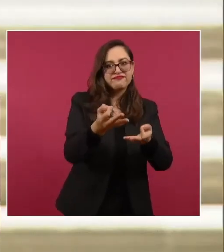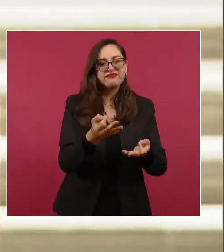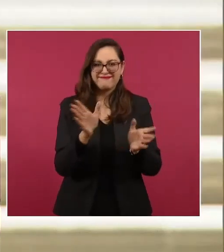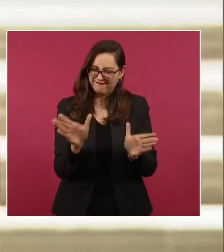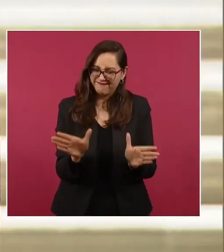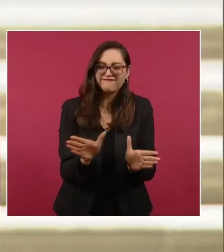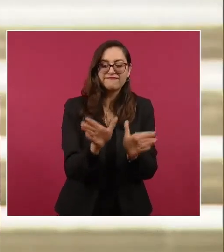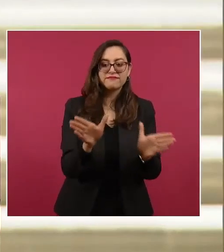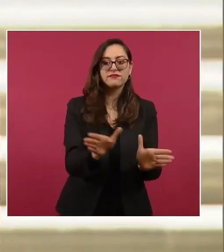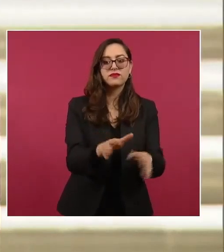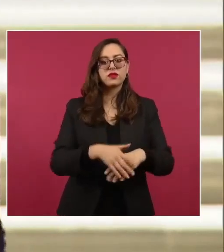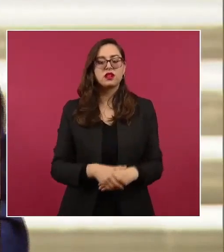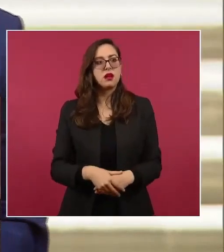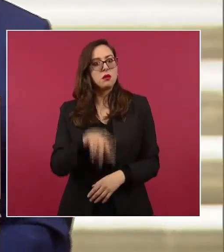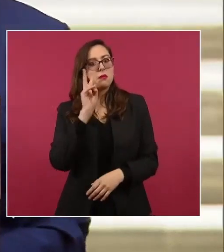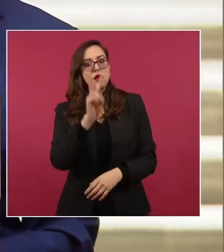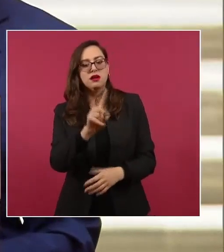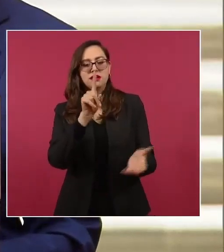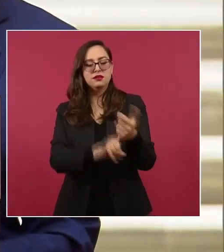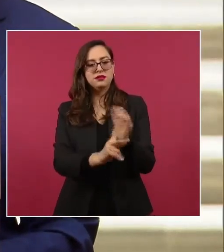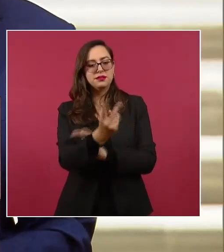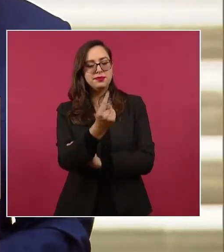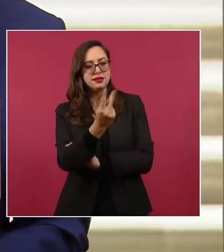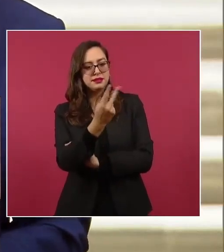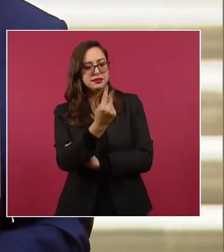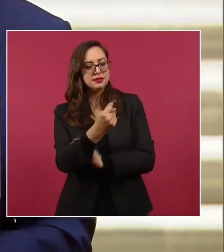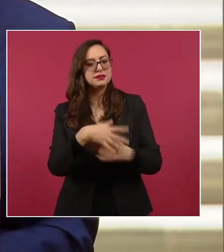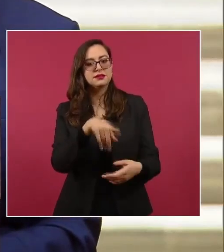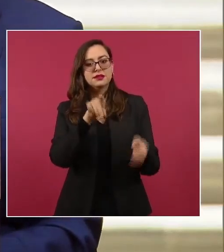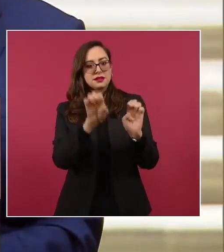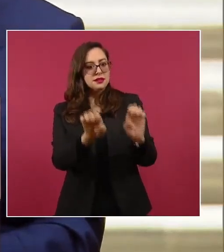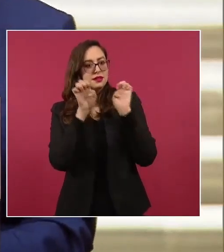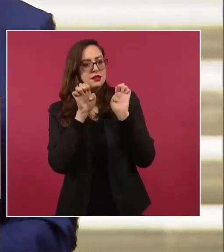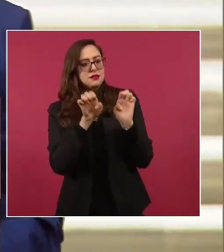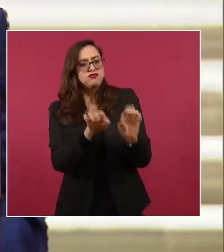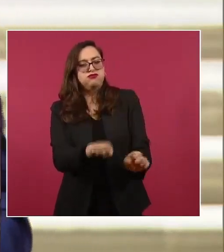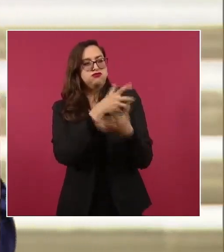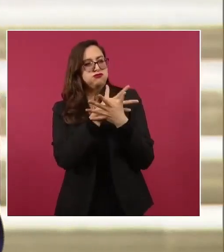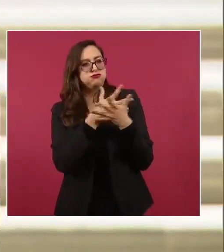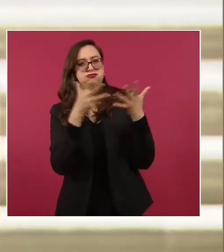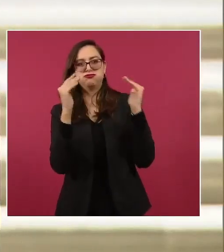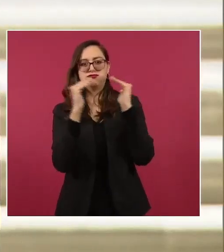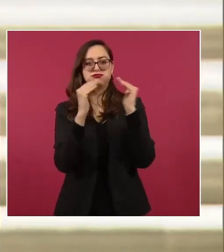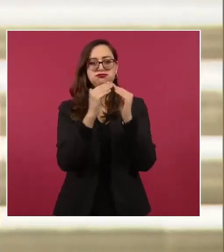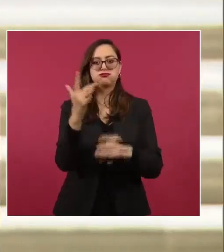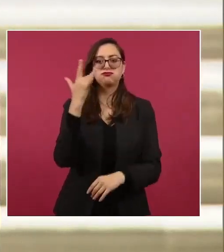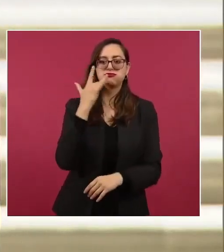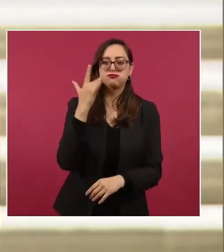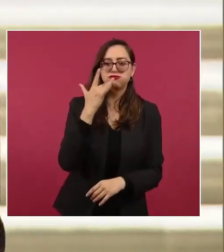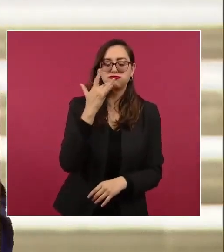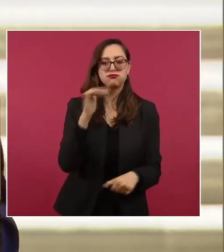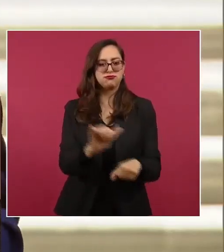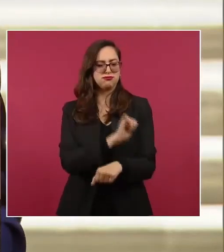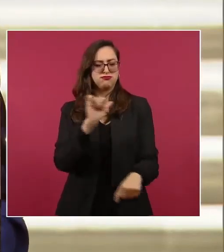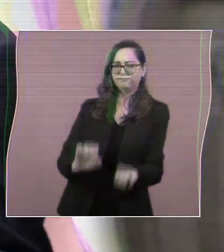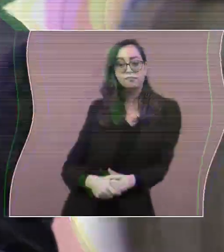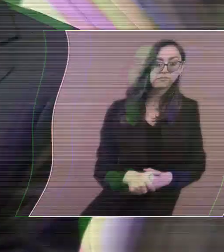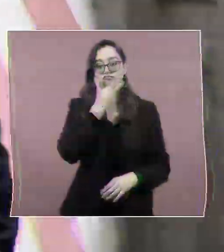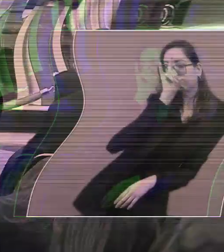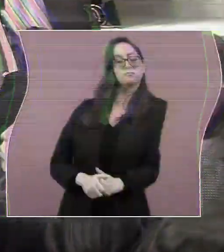Porque son residencias las que aparecen en las series, casas lujosísimas, carros últimos